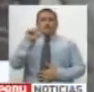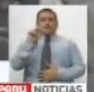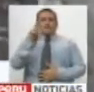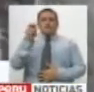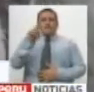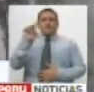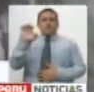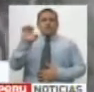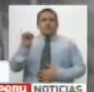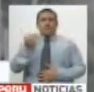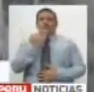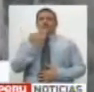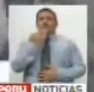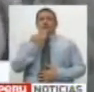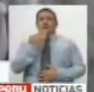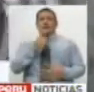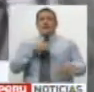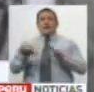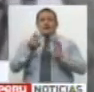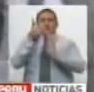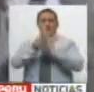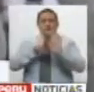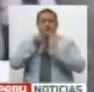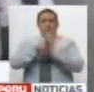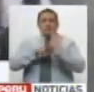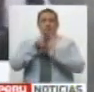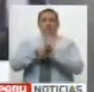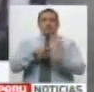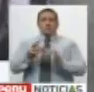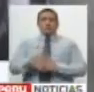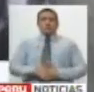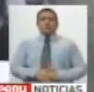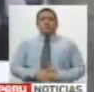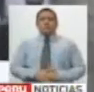ha sacado ese video. Por eso,